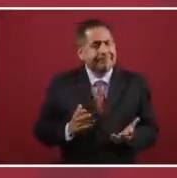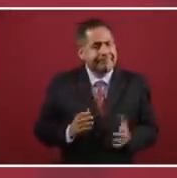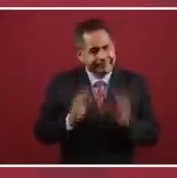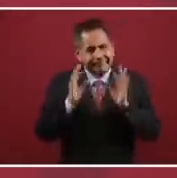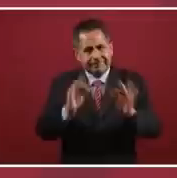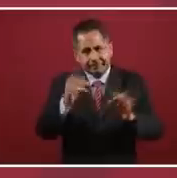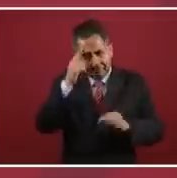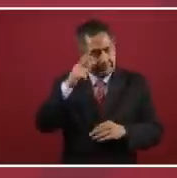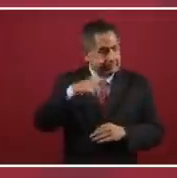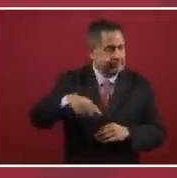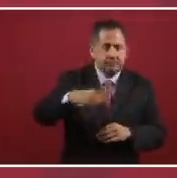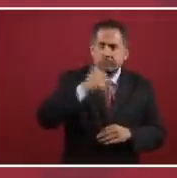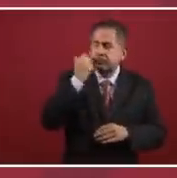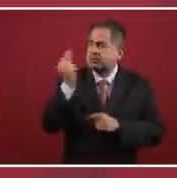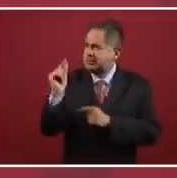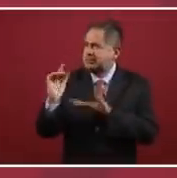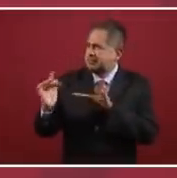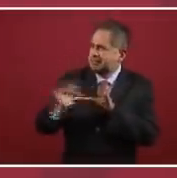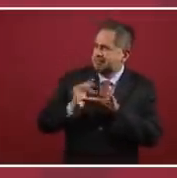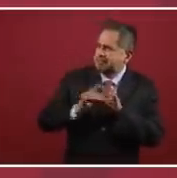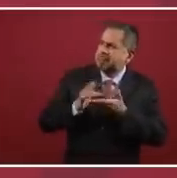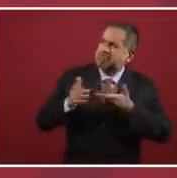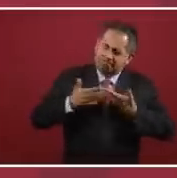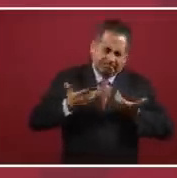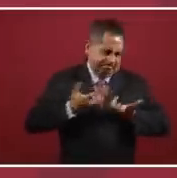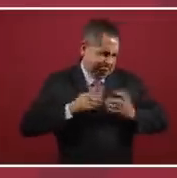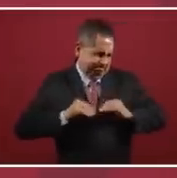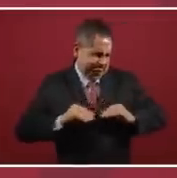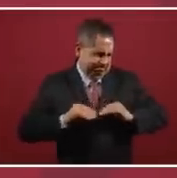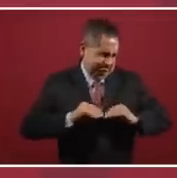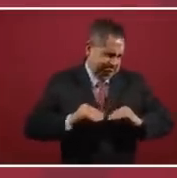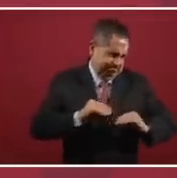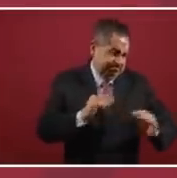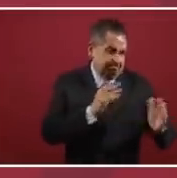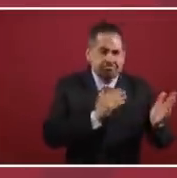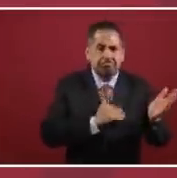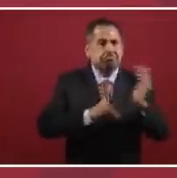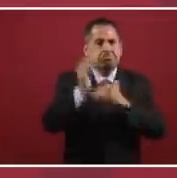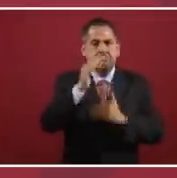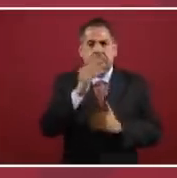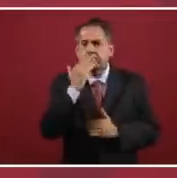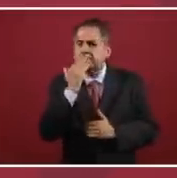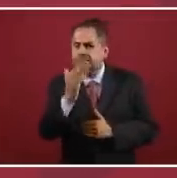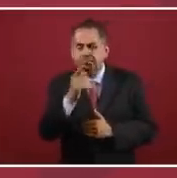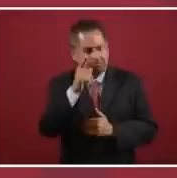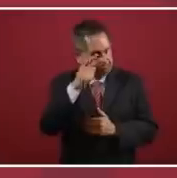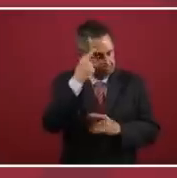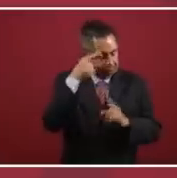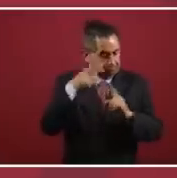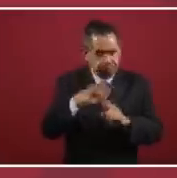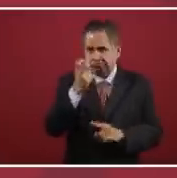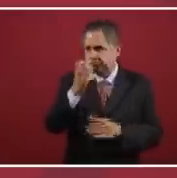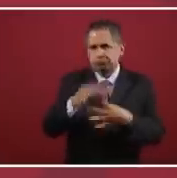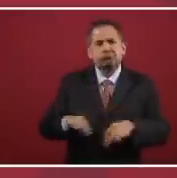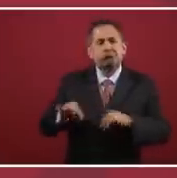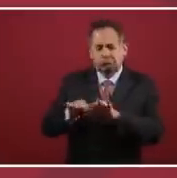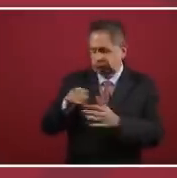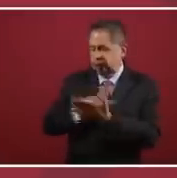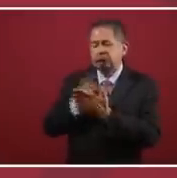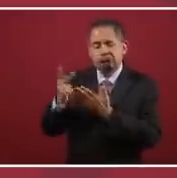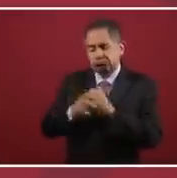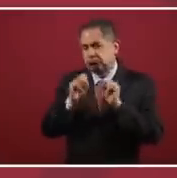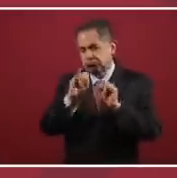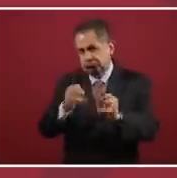para poder salir adelante. Entonces, por eso es un programa prioritario.